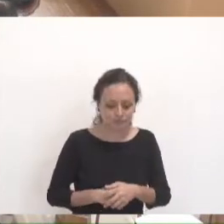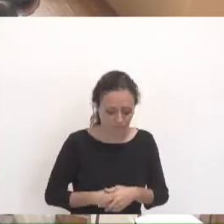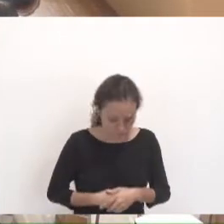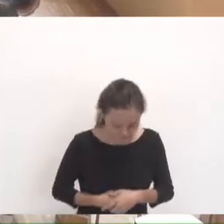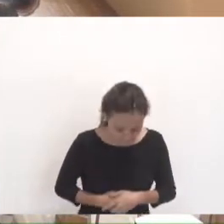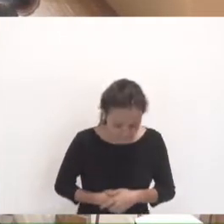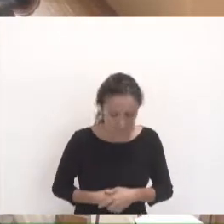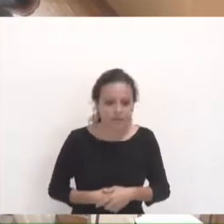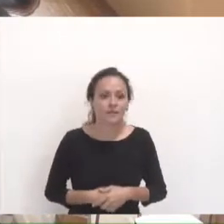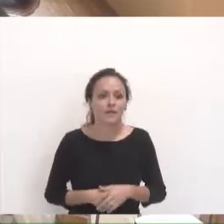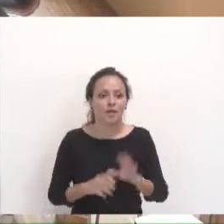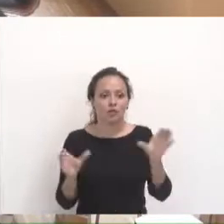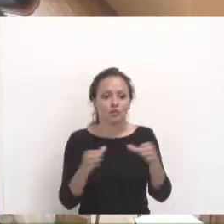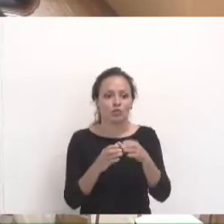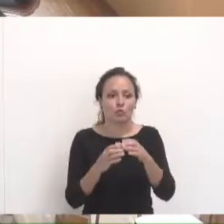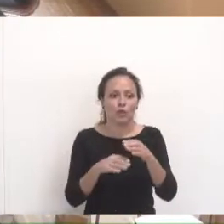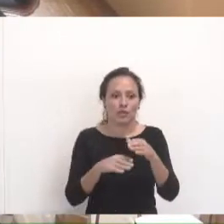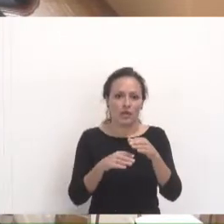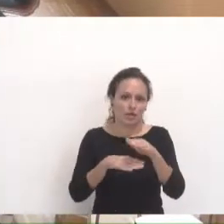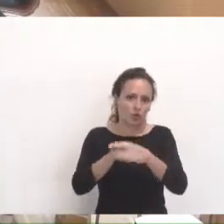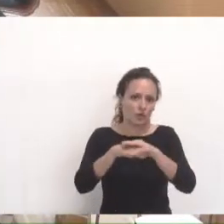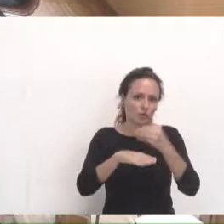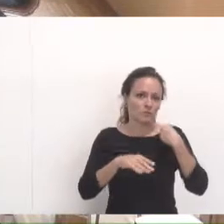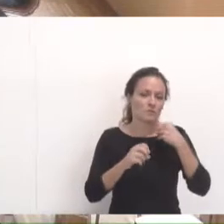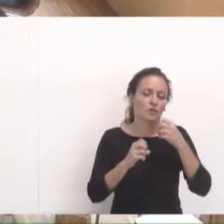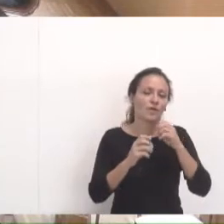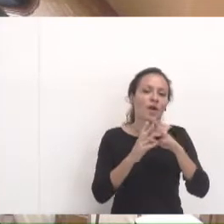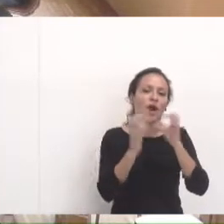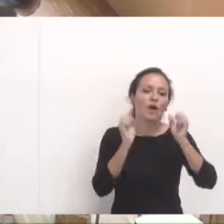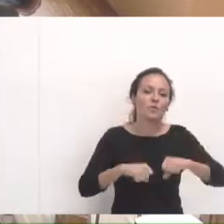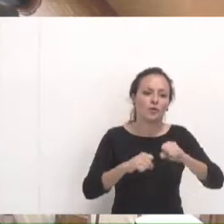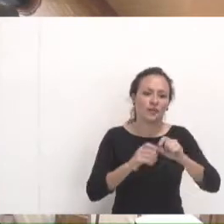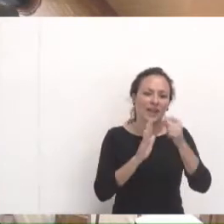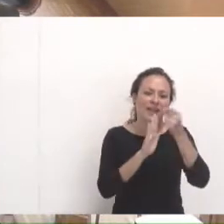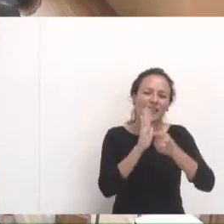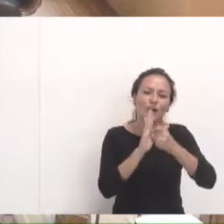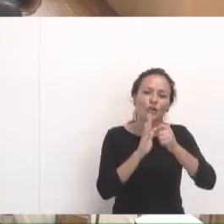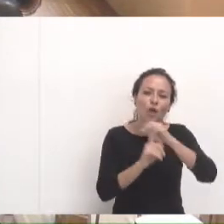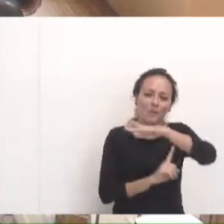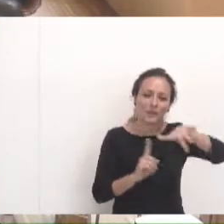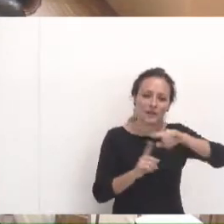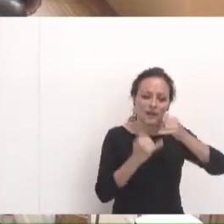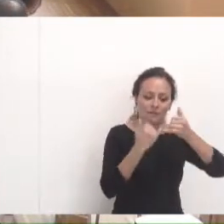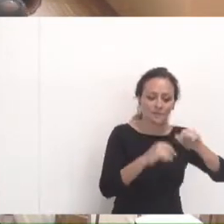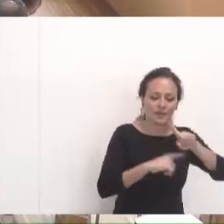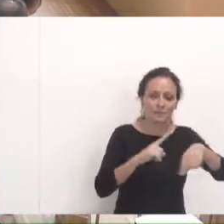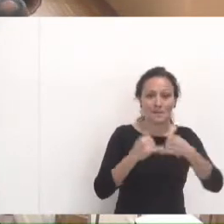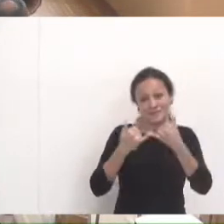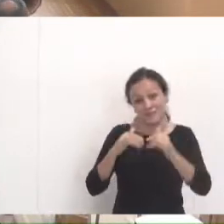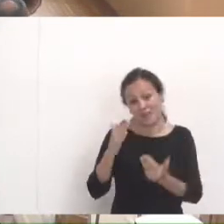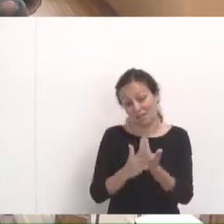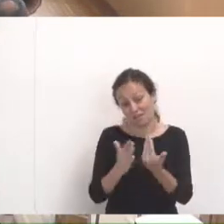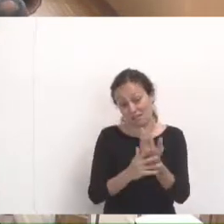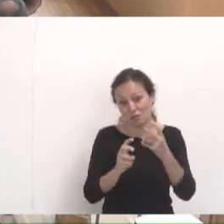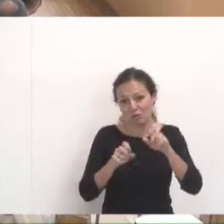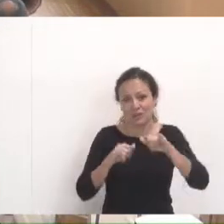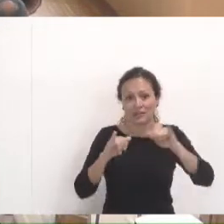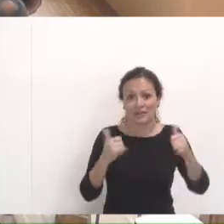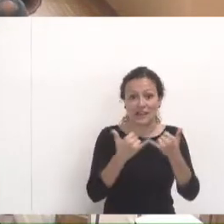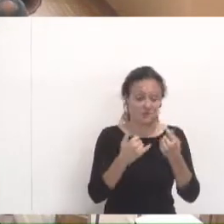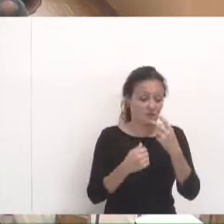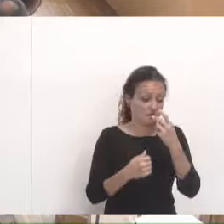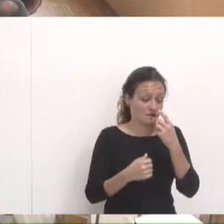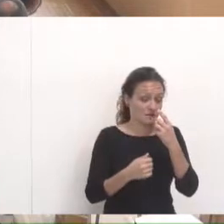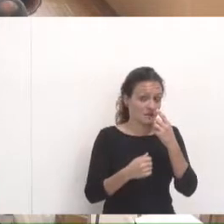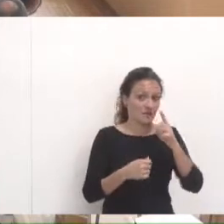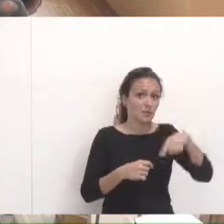relativa a la valoración que hace el Grupo de Gobierno sobre la implementación del acuerdo plenario sobre criterios ambientales en las fiestas y eventos de Tenerife transcurrido el primer año desde su adopción.